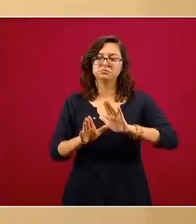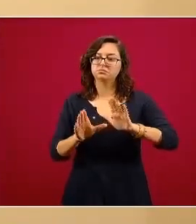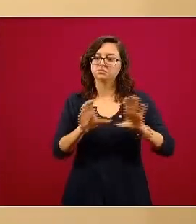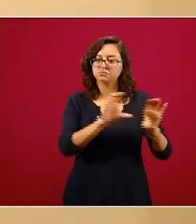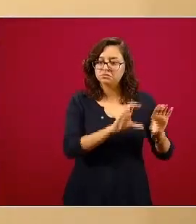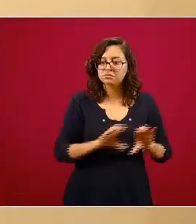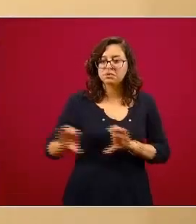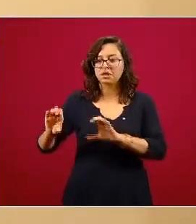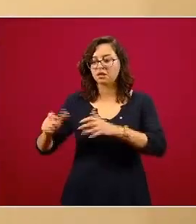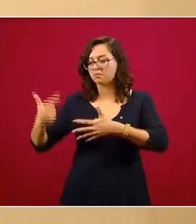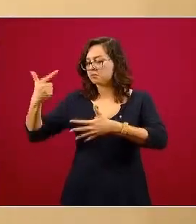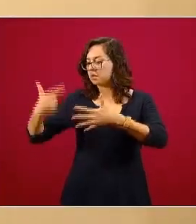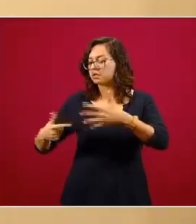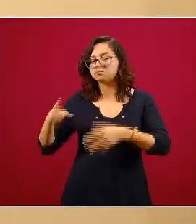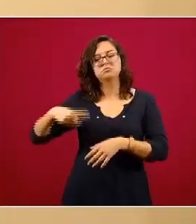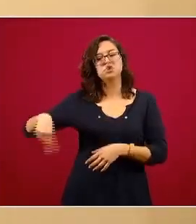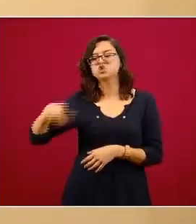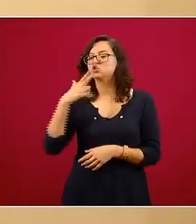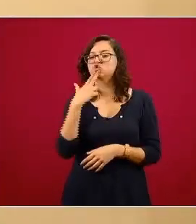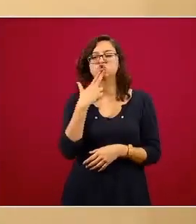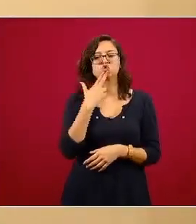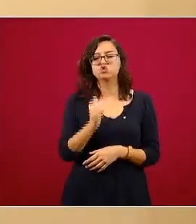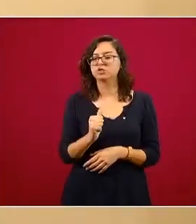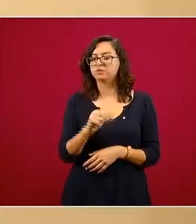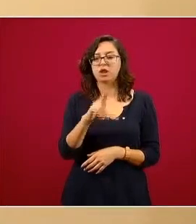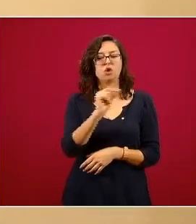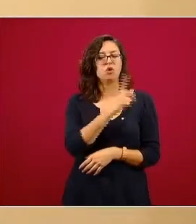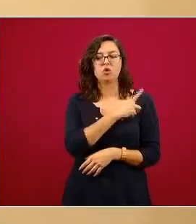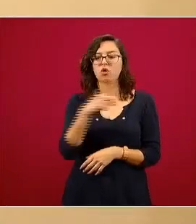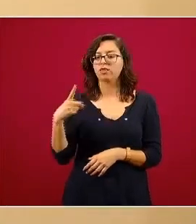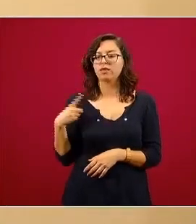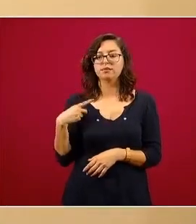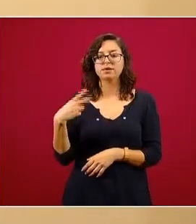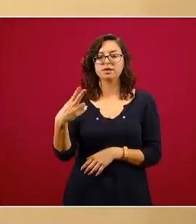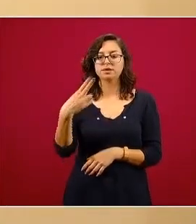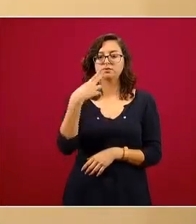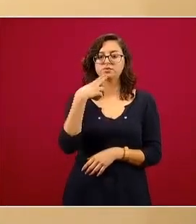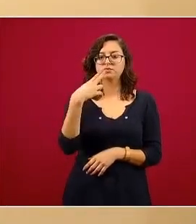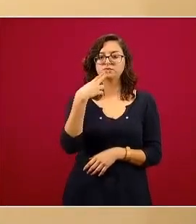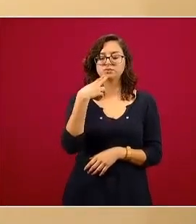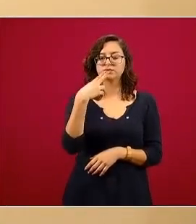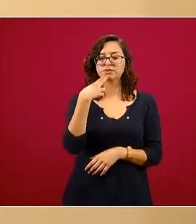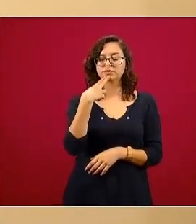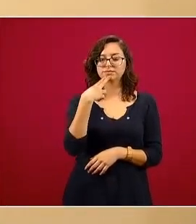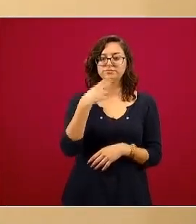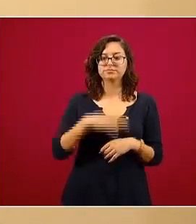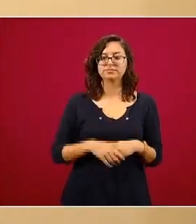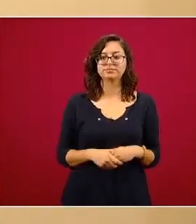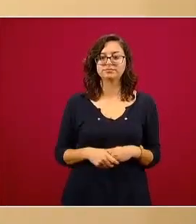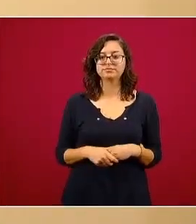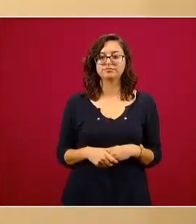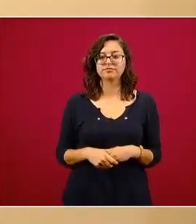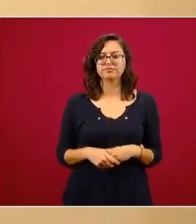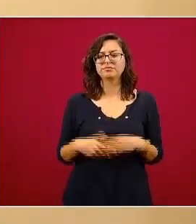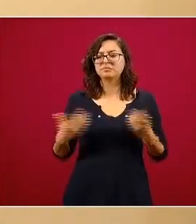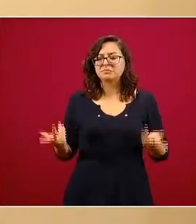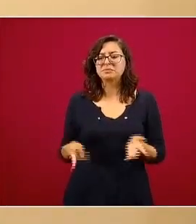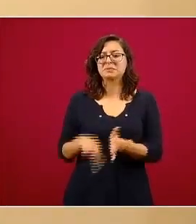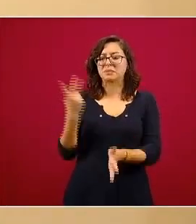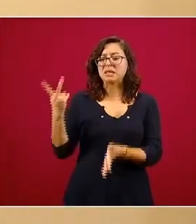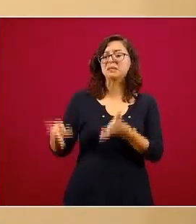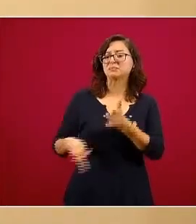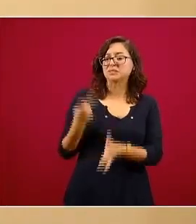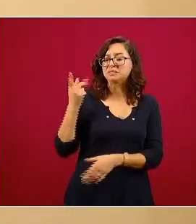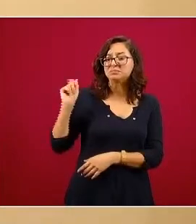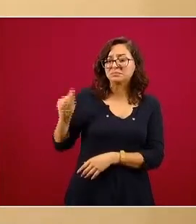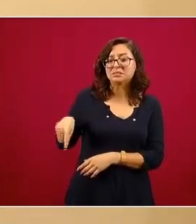un listado de fármacos que no se deben de utilizar y que ya no tiene caso tampoco estar haciendo